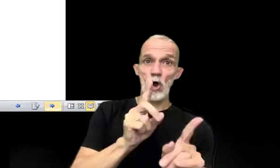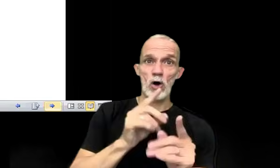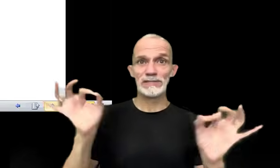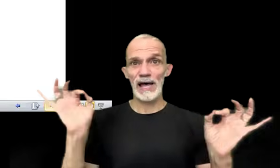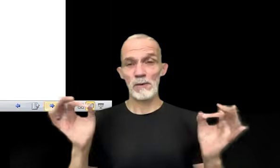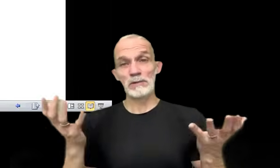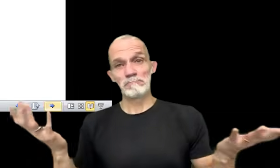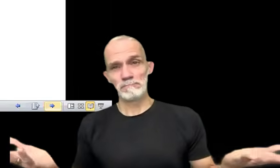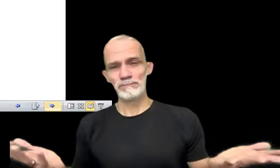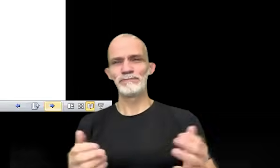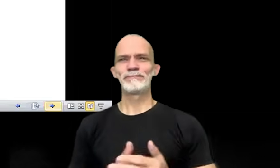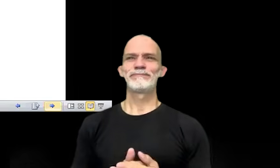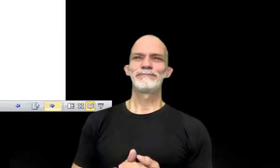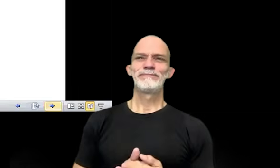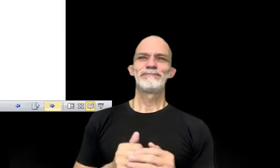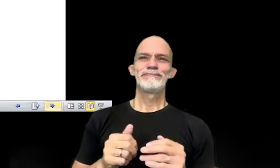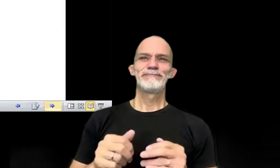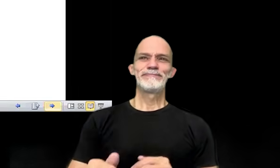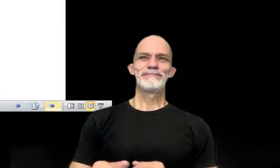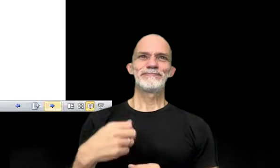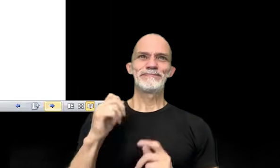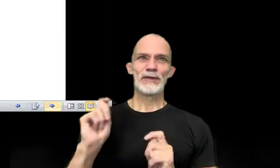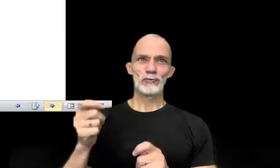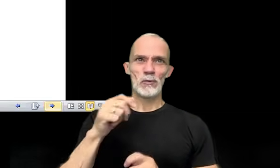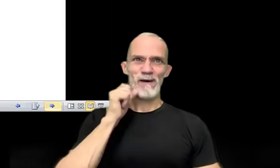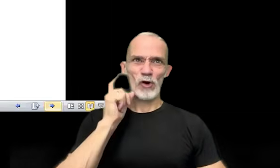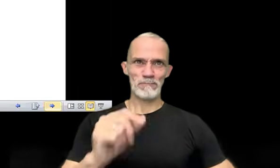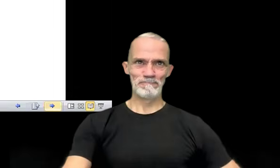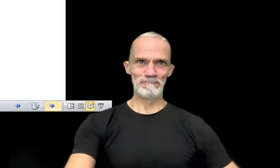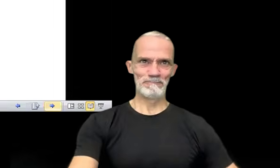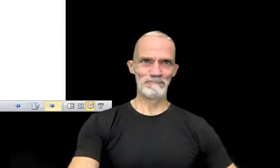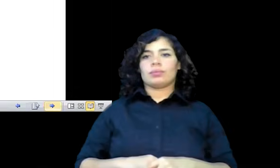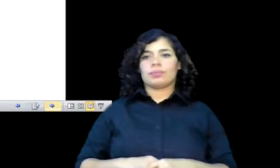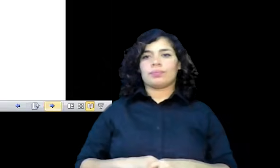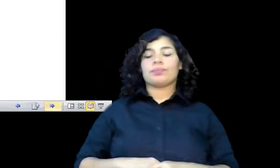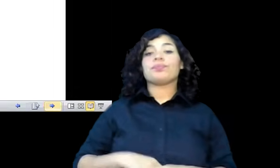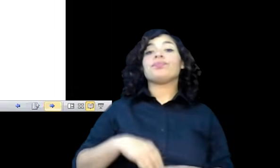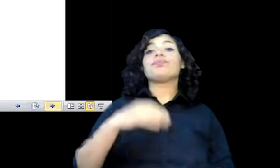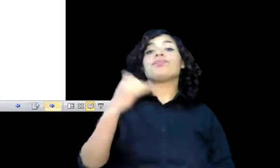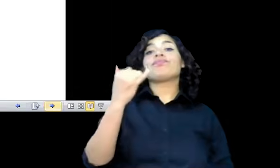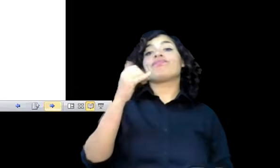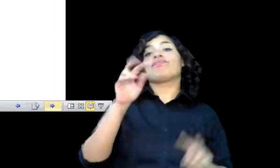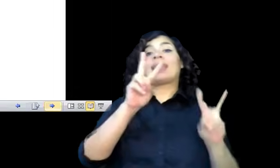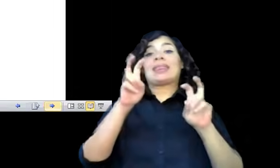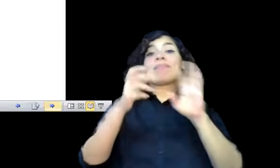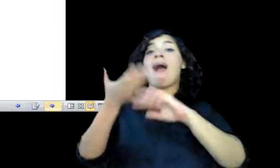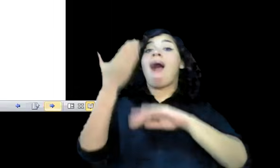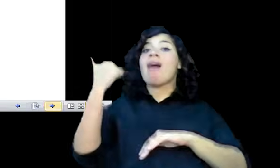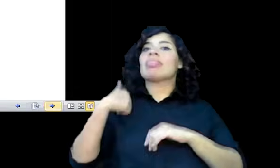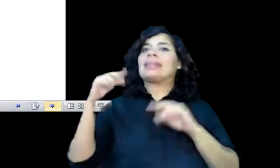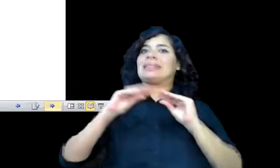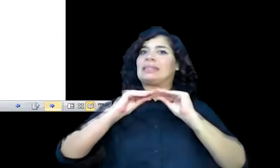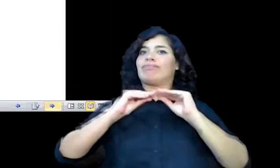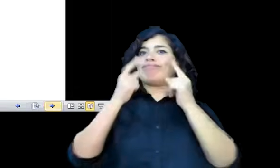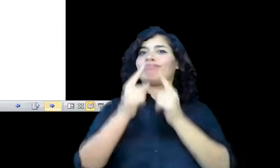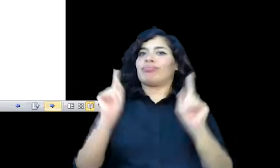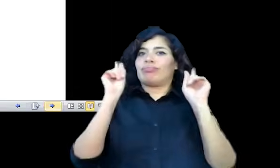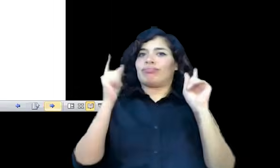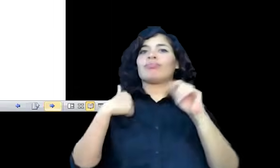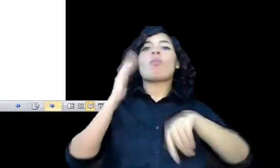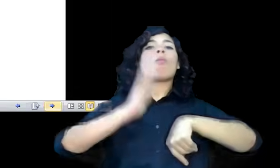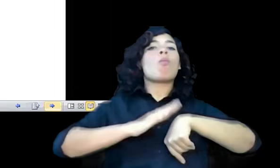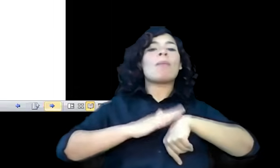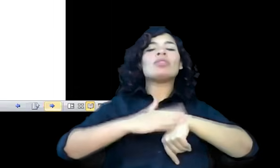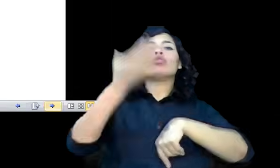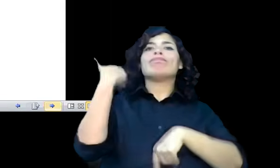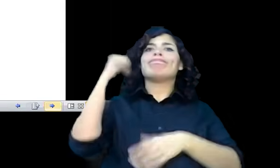Había otra cuestión cuando estaban las tablas diferenciales, ¿sí? De alícuotas en el país y en el exterior, había otra cuestión. ¿Cuándo se